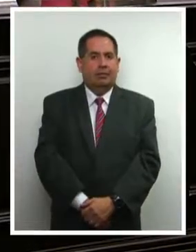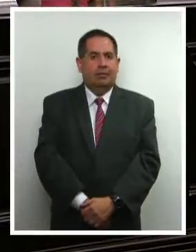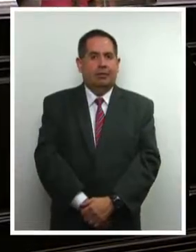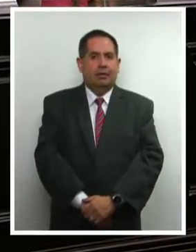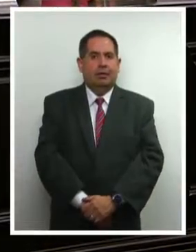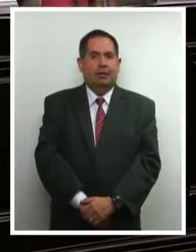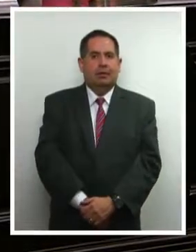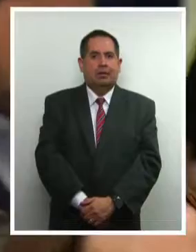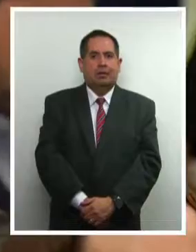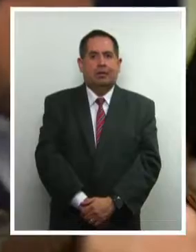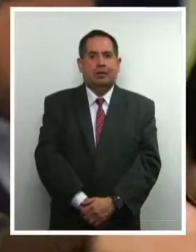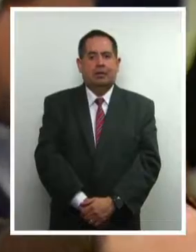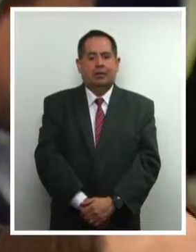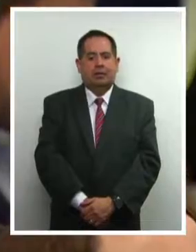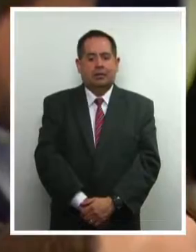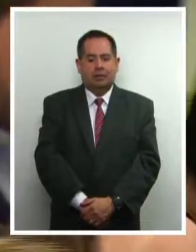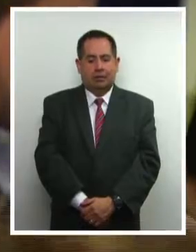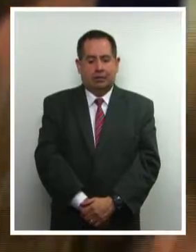A ver.